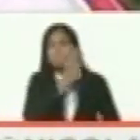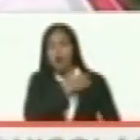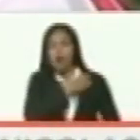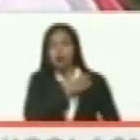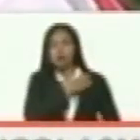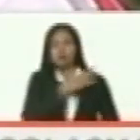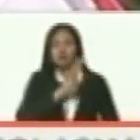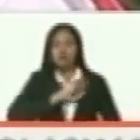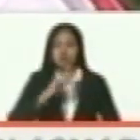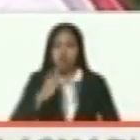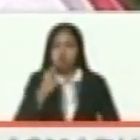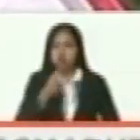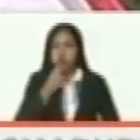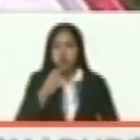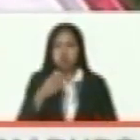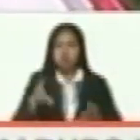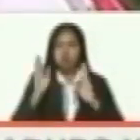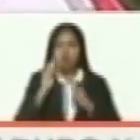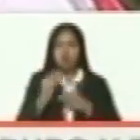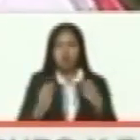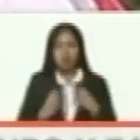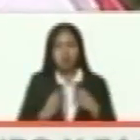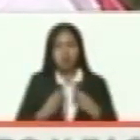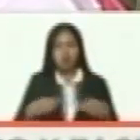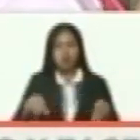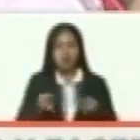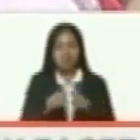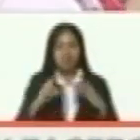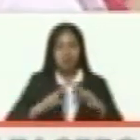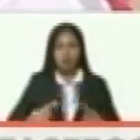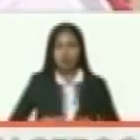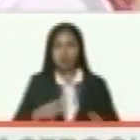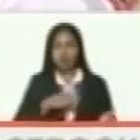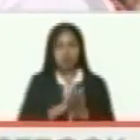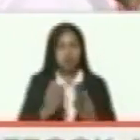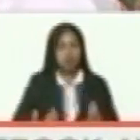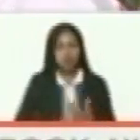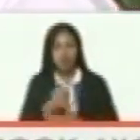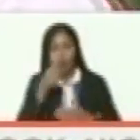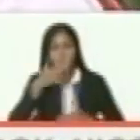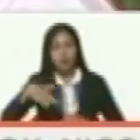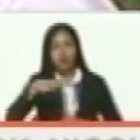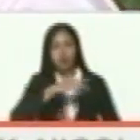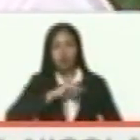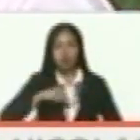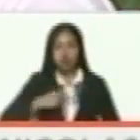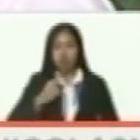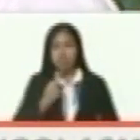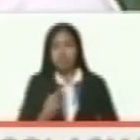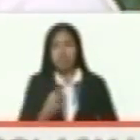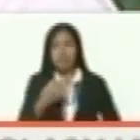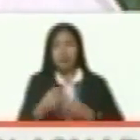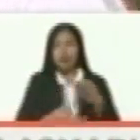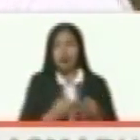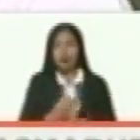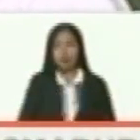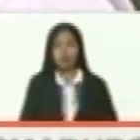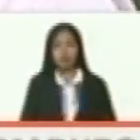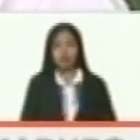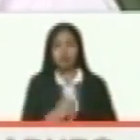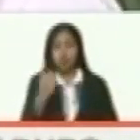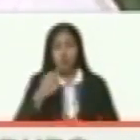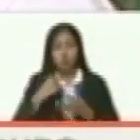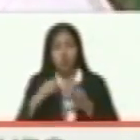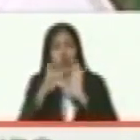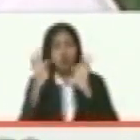Carneiro por esta extraordinaria obra que le hace la vida humanamente gratificante a nuestro pueblo. Así es. Déjeme decirle, presidente, que una de